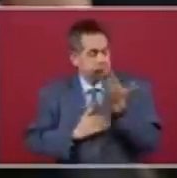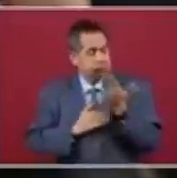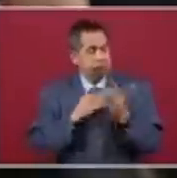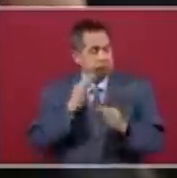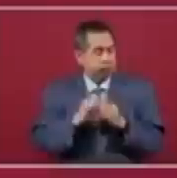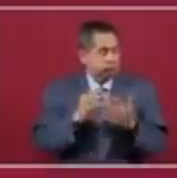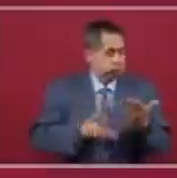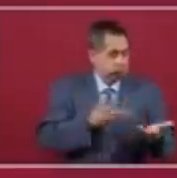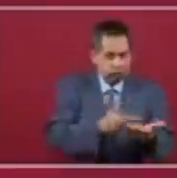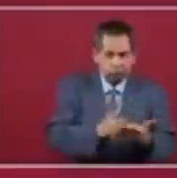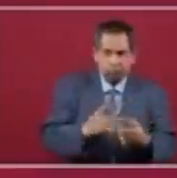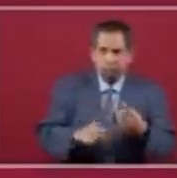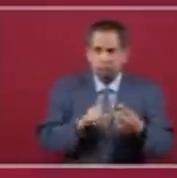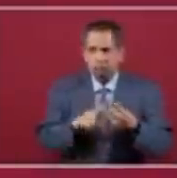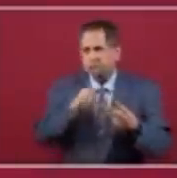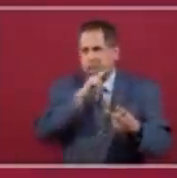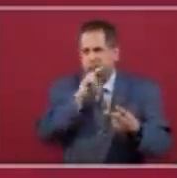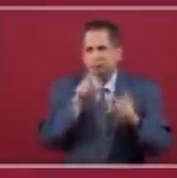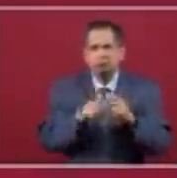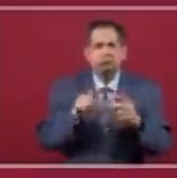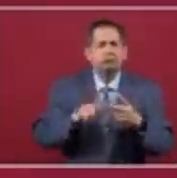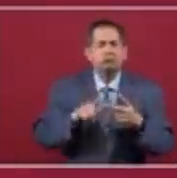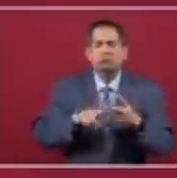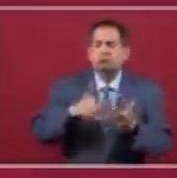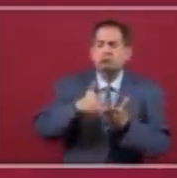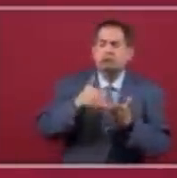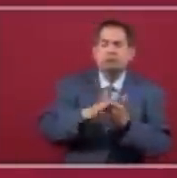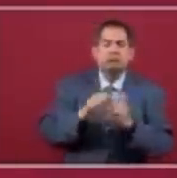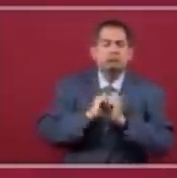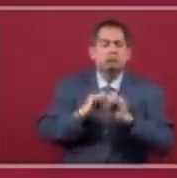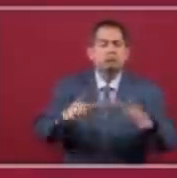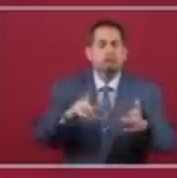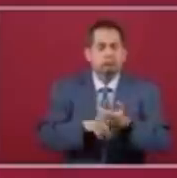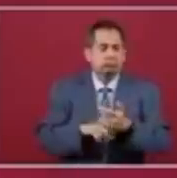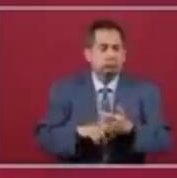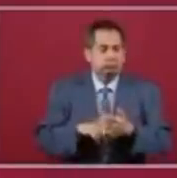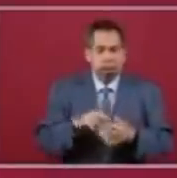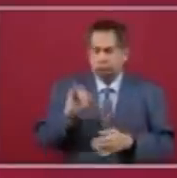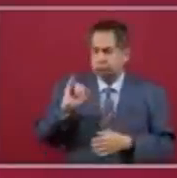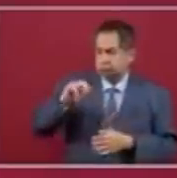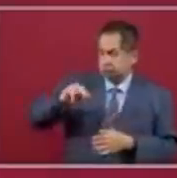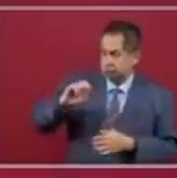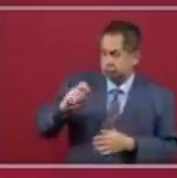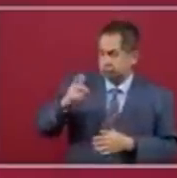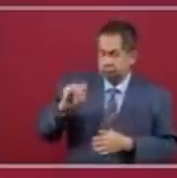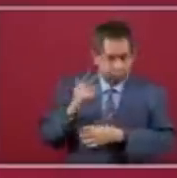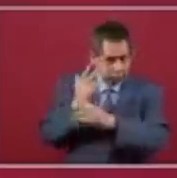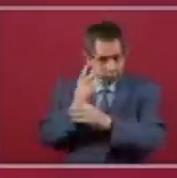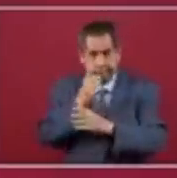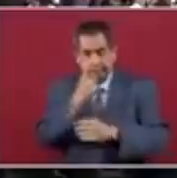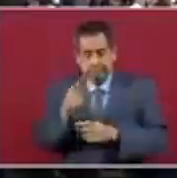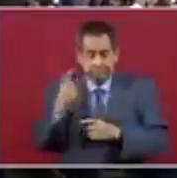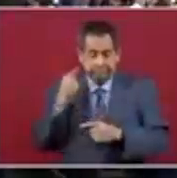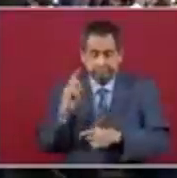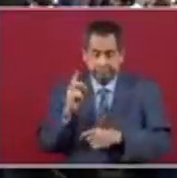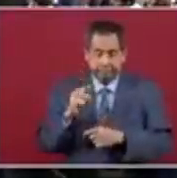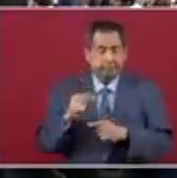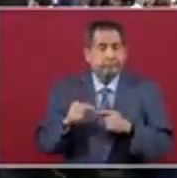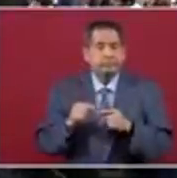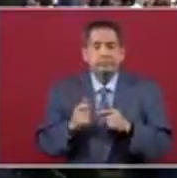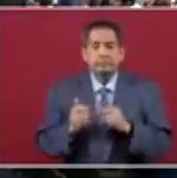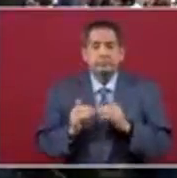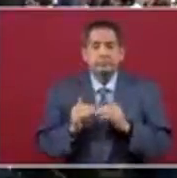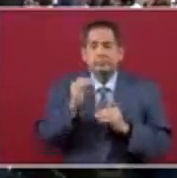segunda, presidente, rapidísimo, hoy publicamos también que de acuerdo con información del INEGI, durante diciembre se creció